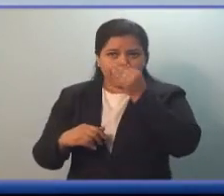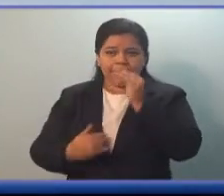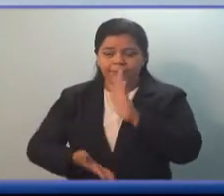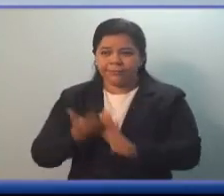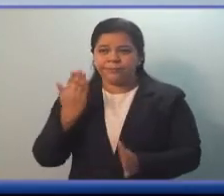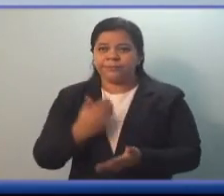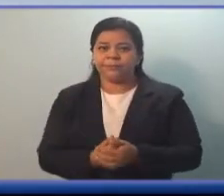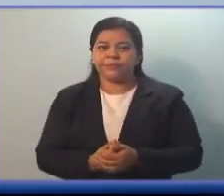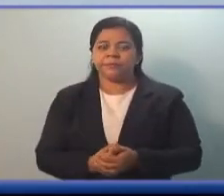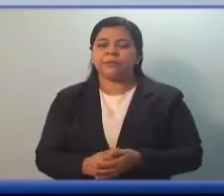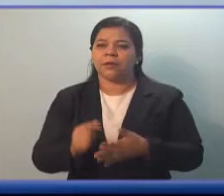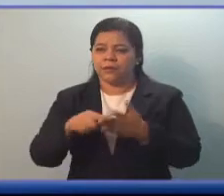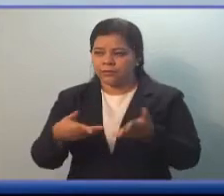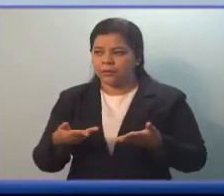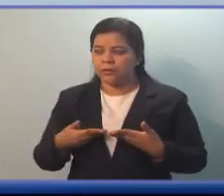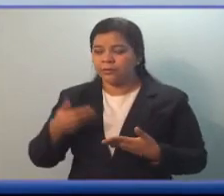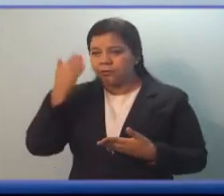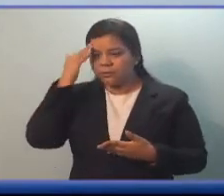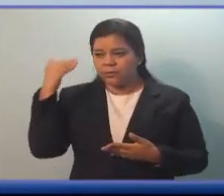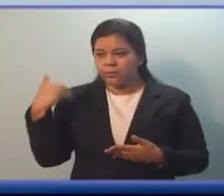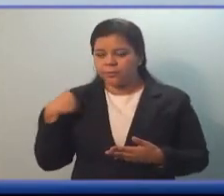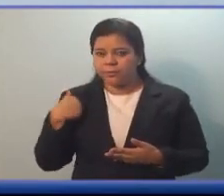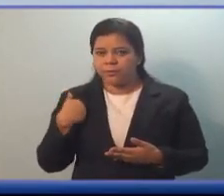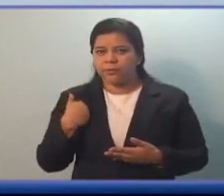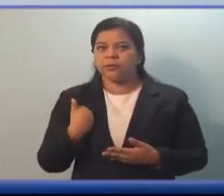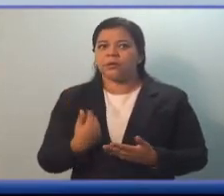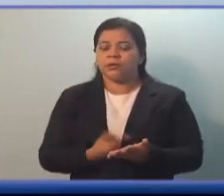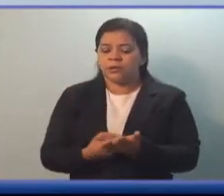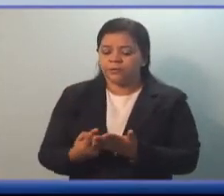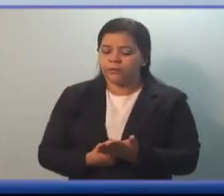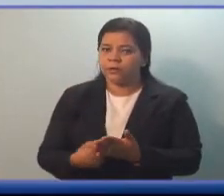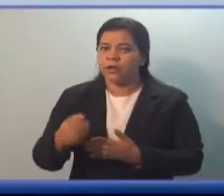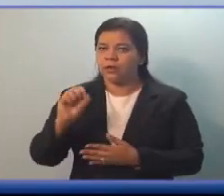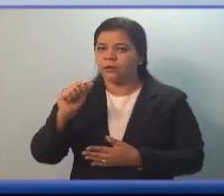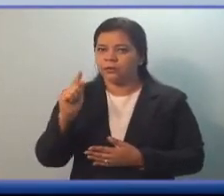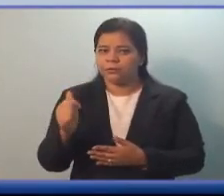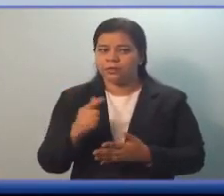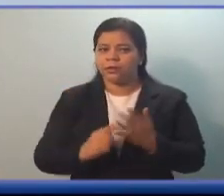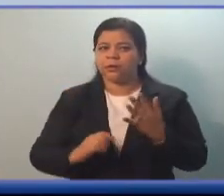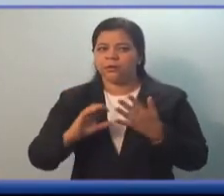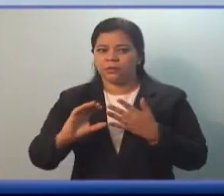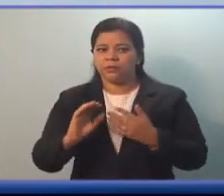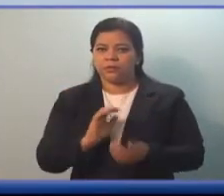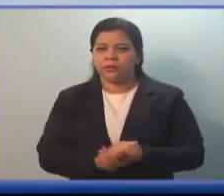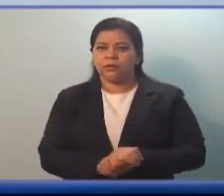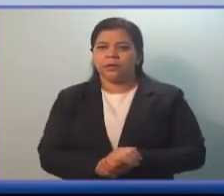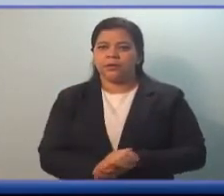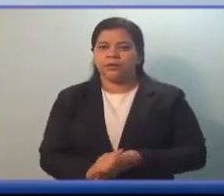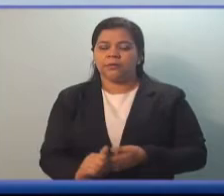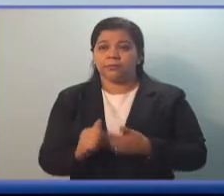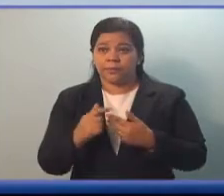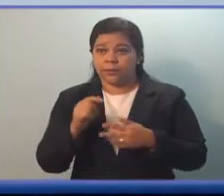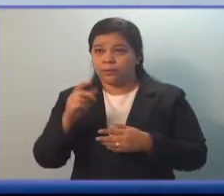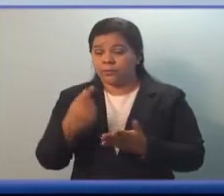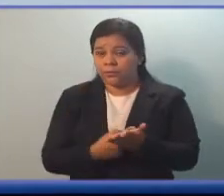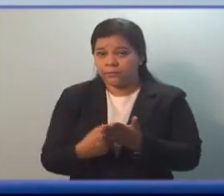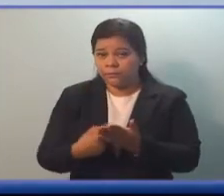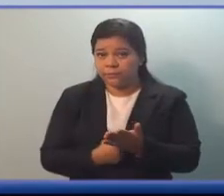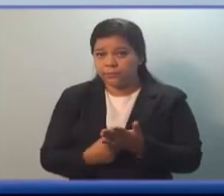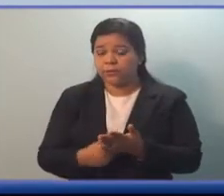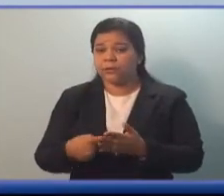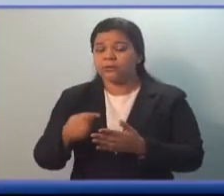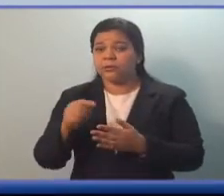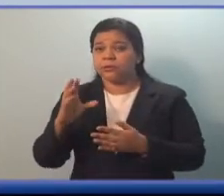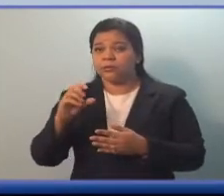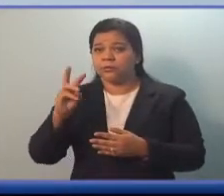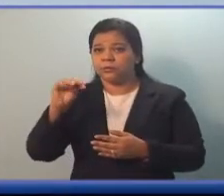que ver con los derechos de la mujer, tribunales de lo contencioso administrativo, tribunales sobre extinción de dominio. Todo